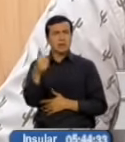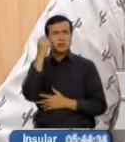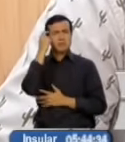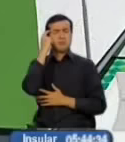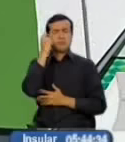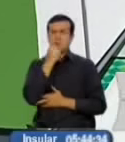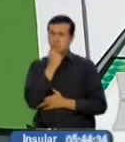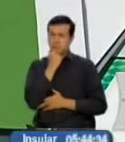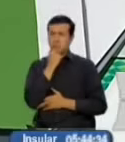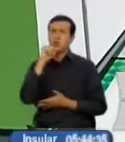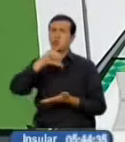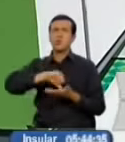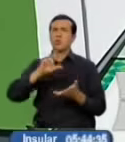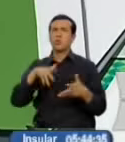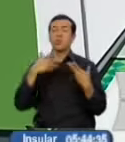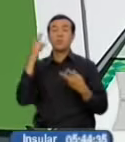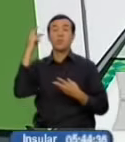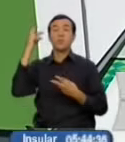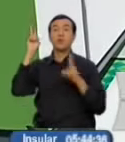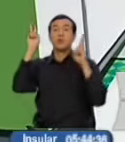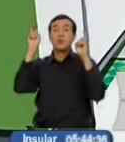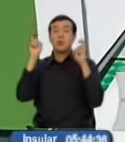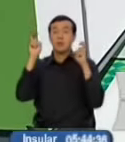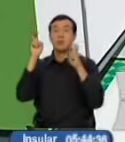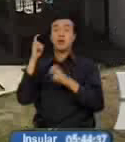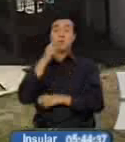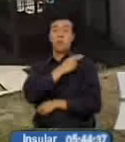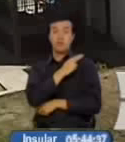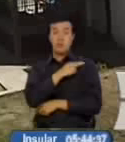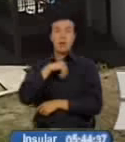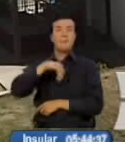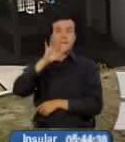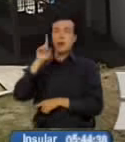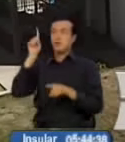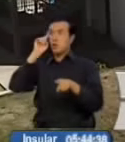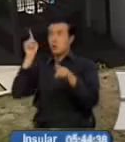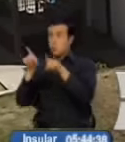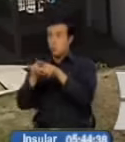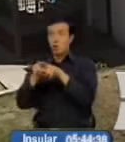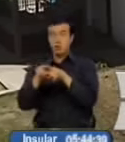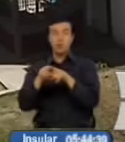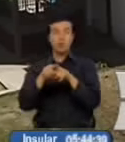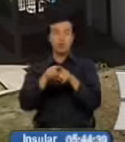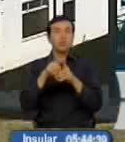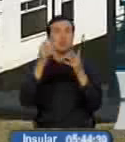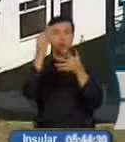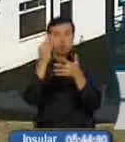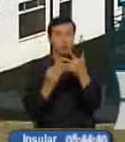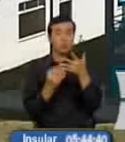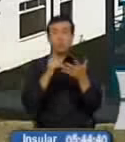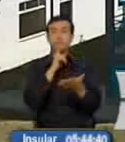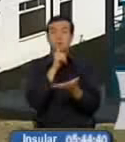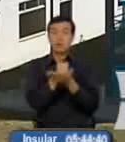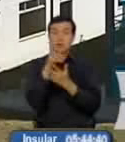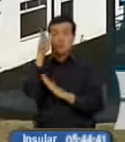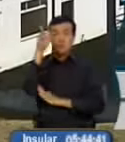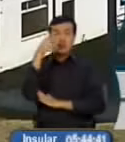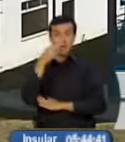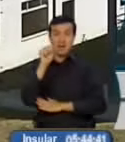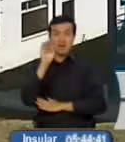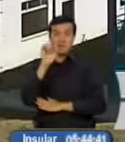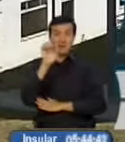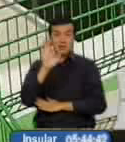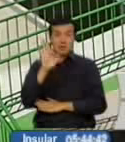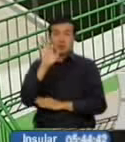hemos construido. Y asegura que el mundo académico será quien más mencione lo acordado en nuestra ciudad por los temas importantes que se tratarán en la conferencia